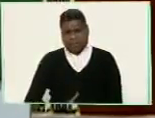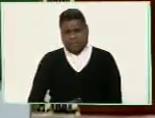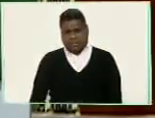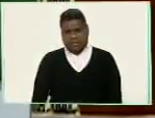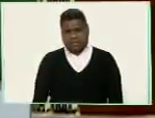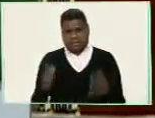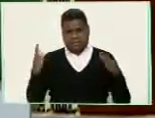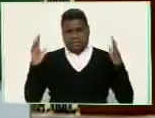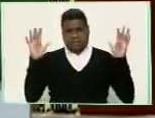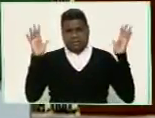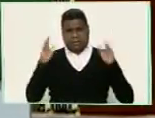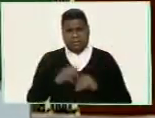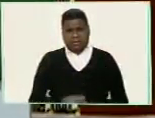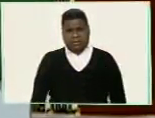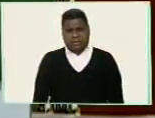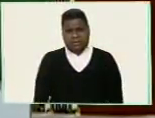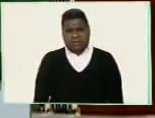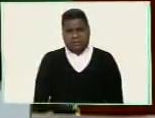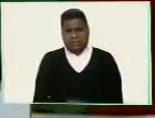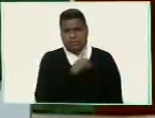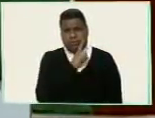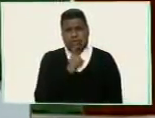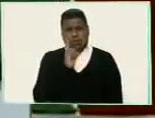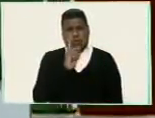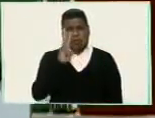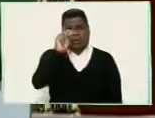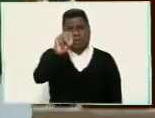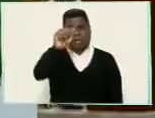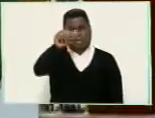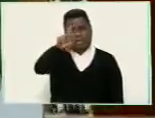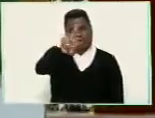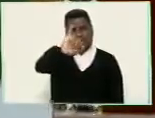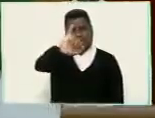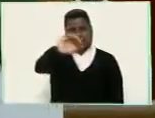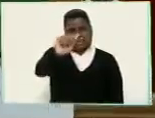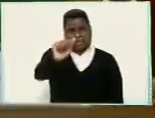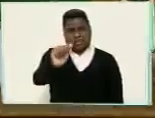la constituyente María Gabriela Vega.